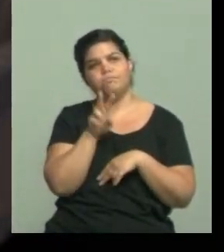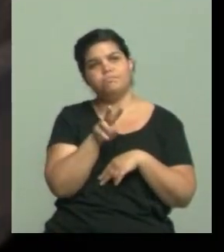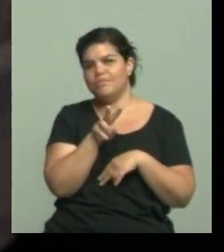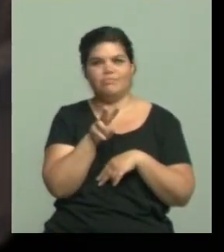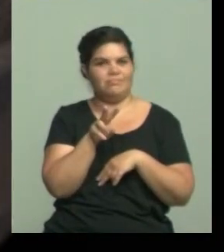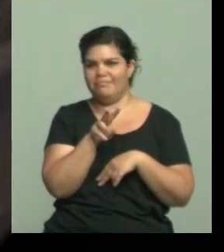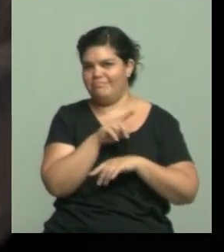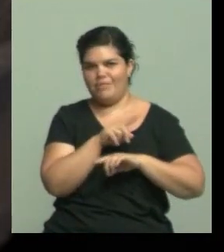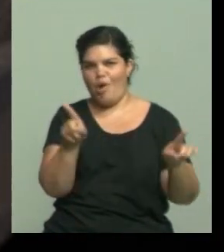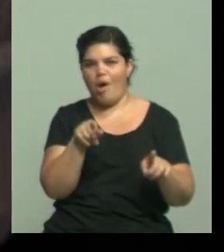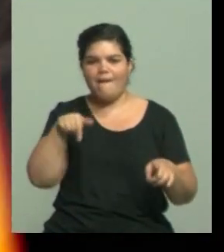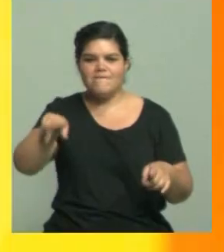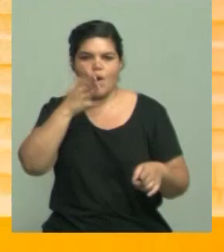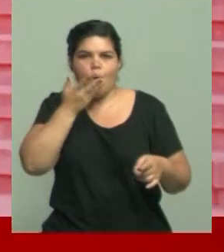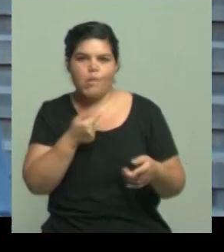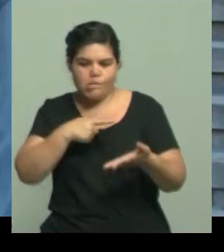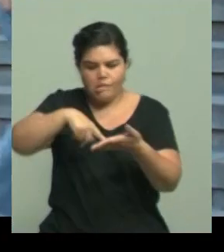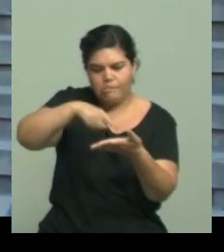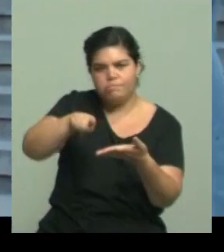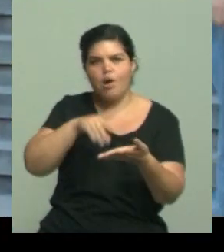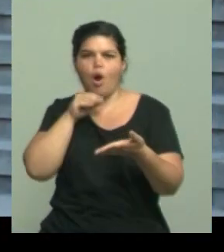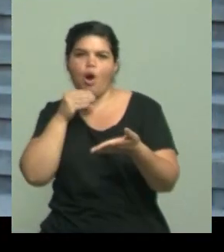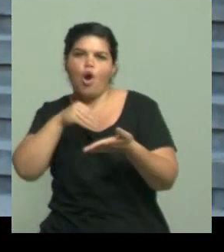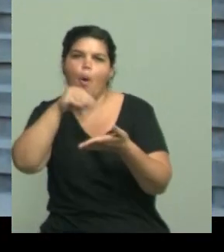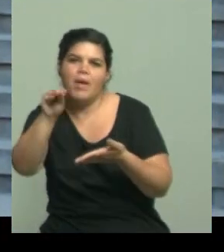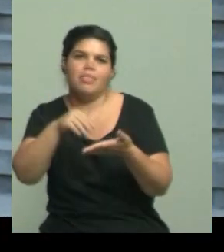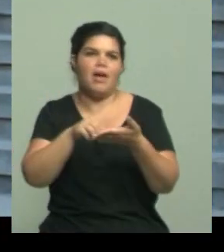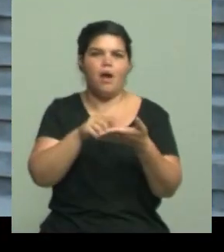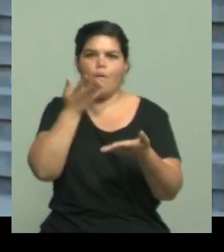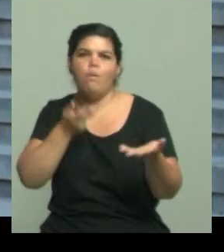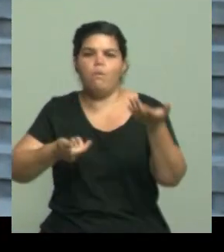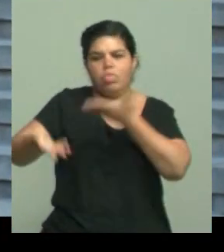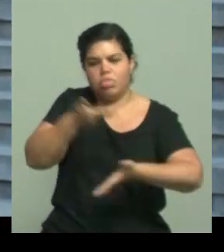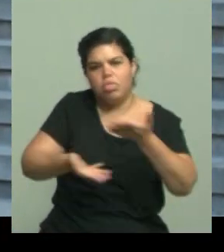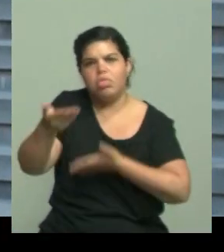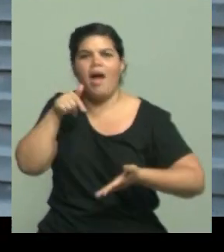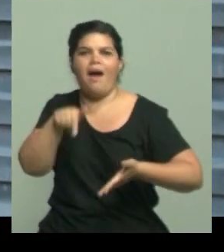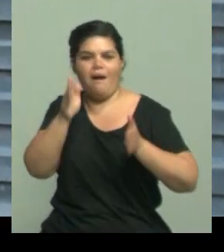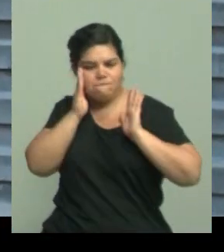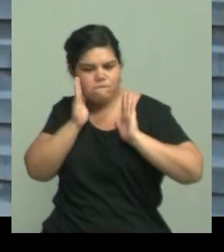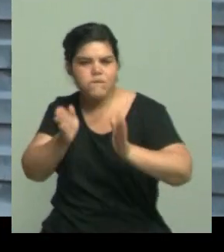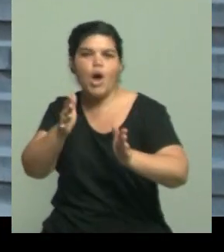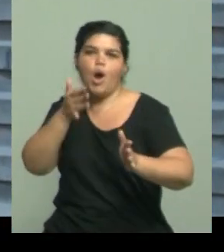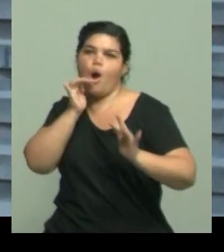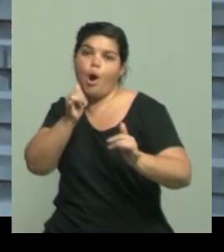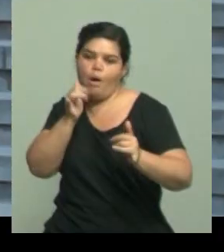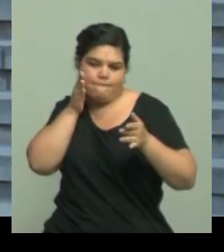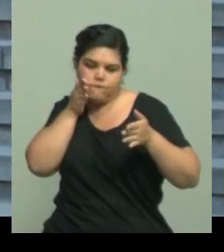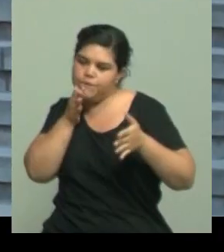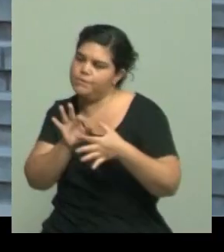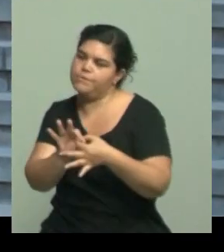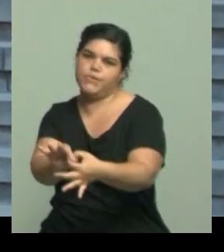Claro. No. A la hora de formar este poder de formar la opinión pública, ¿crees que las redes sociales le arrebatan o están en